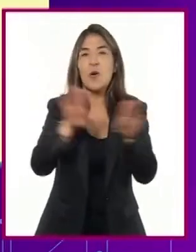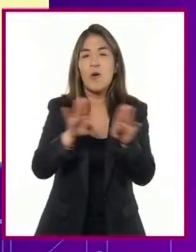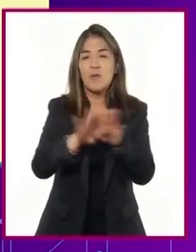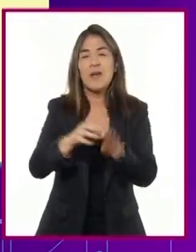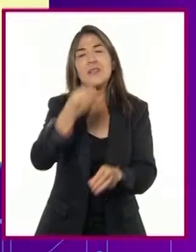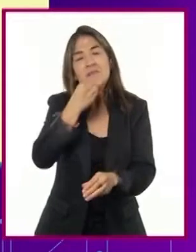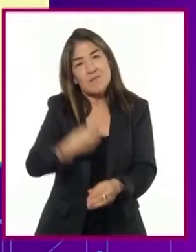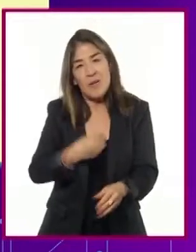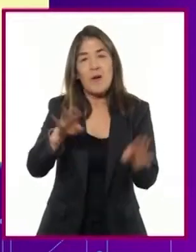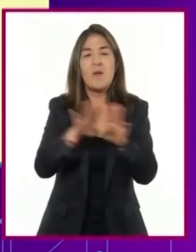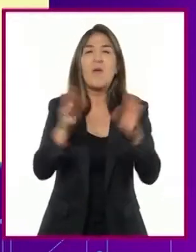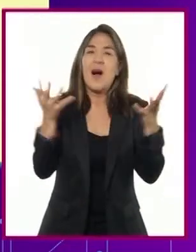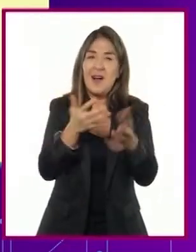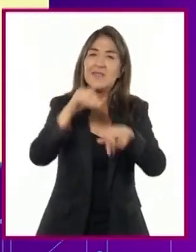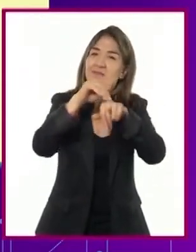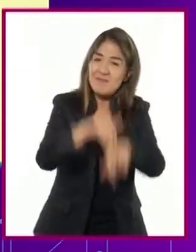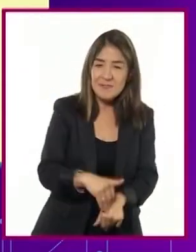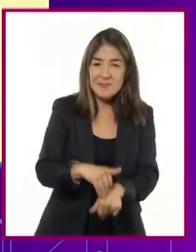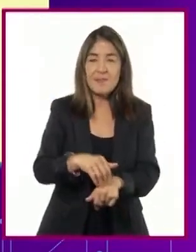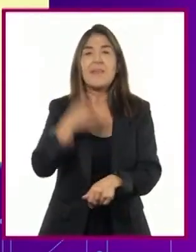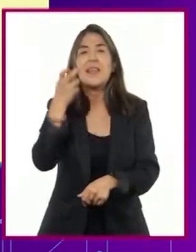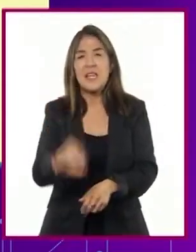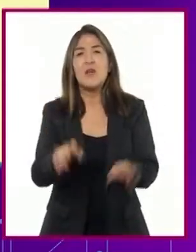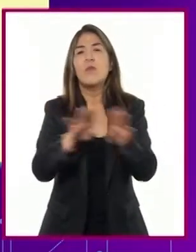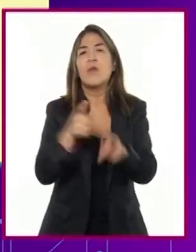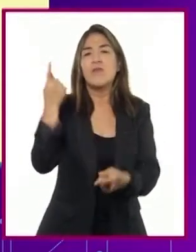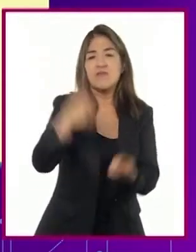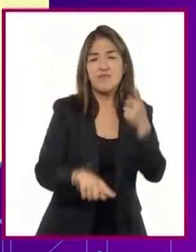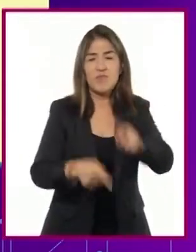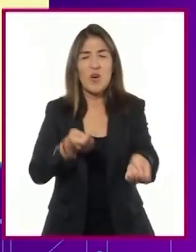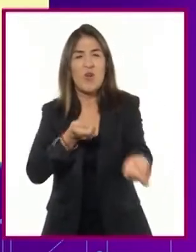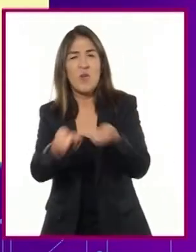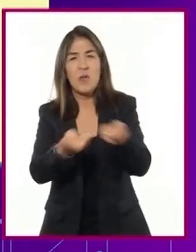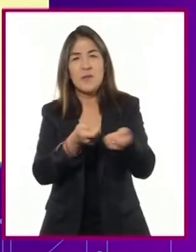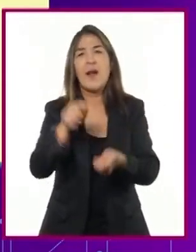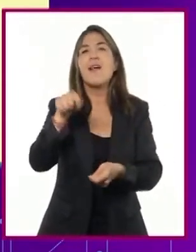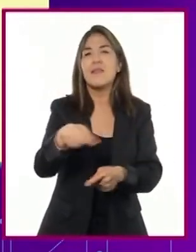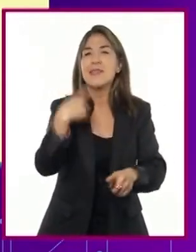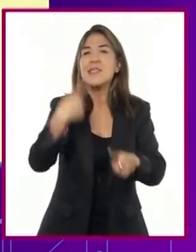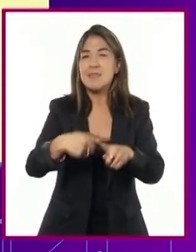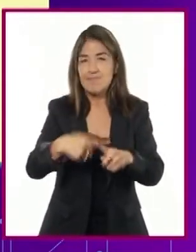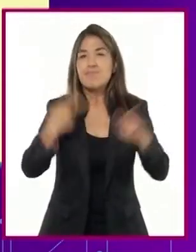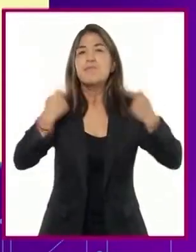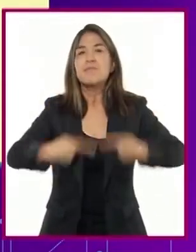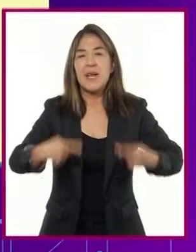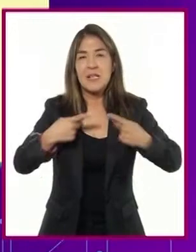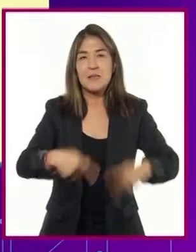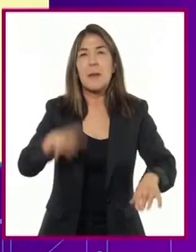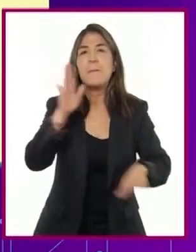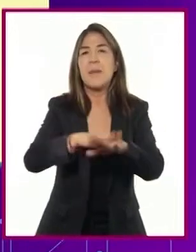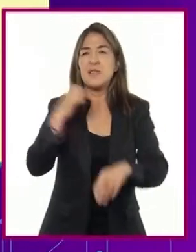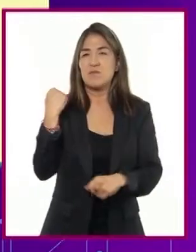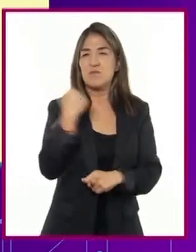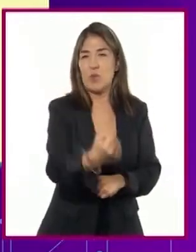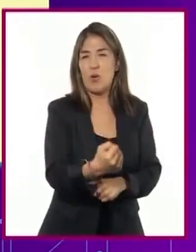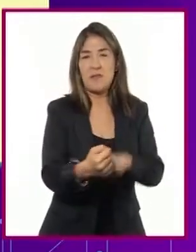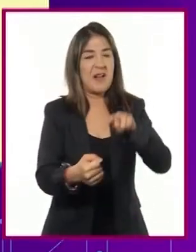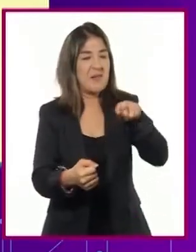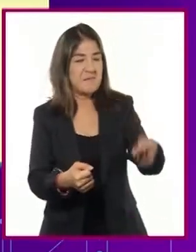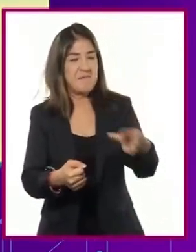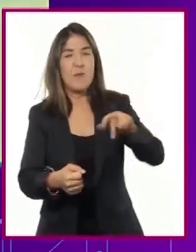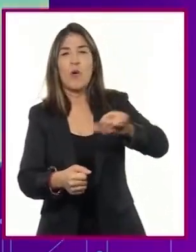contra de su voluntad. Este acto de dominio o control es ejercido por personas que tienen más poder frente a